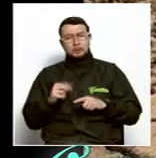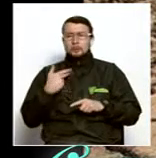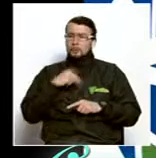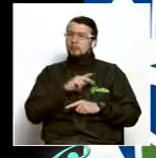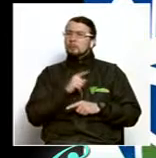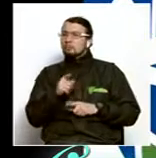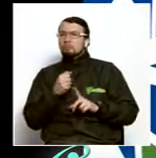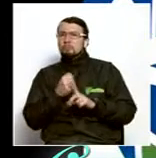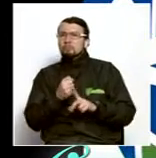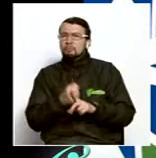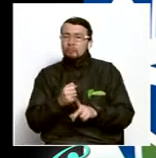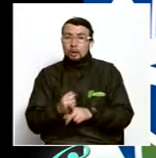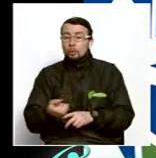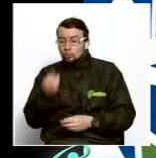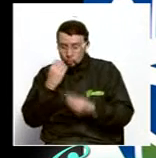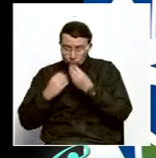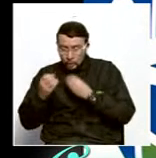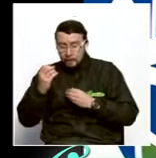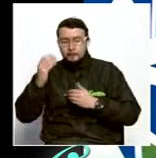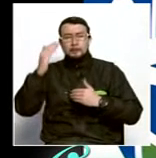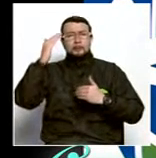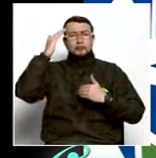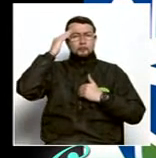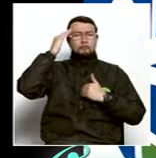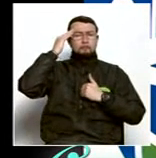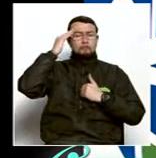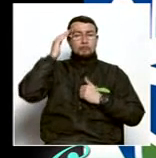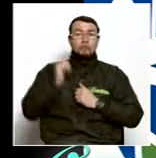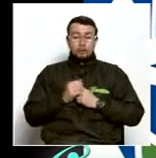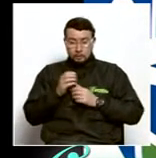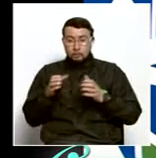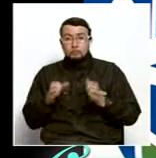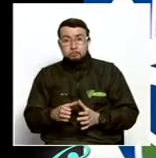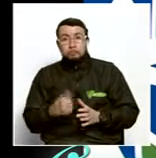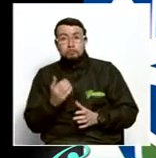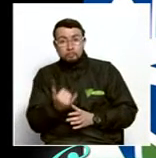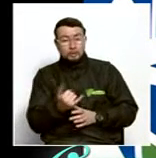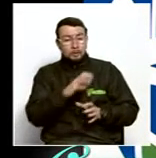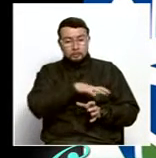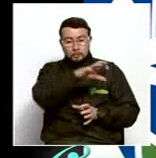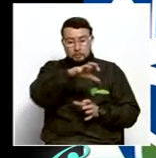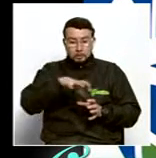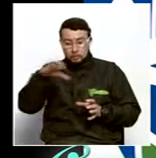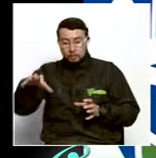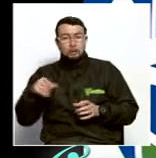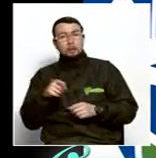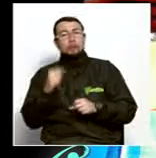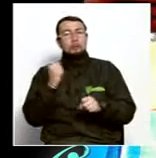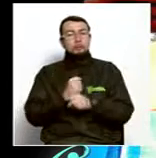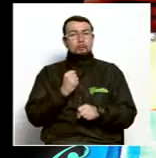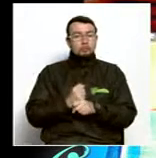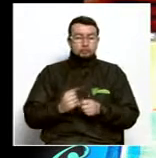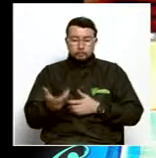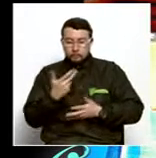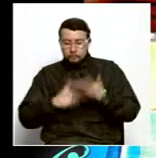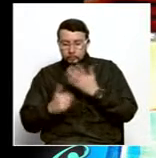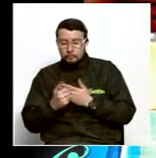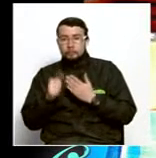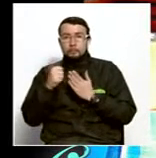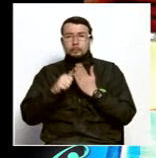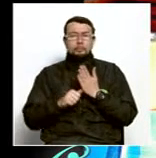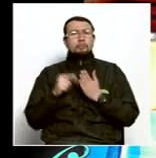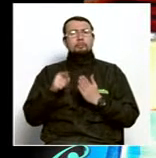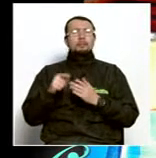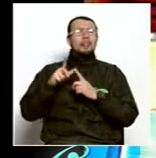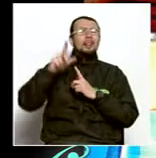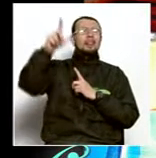llama el consumo consciente. Entonces, dentro de esta red de ecoaldeas, trabajamos un programa de voluntariado extranjero que